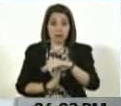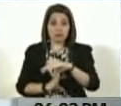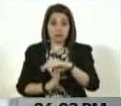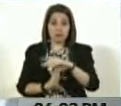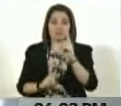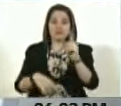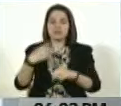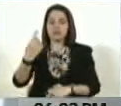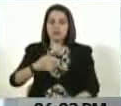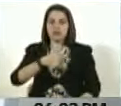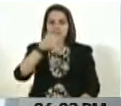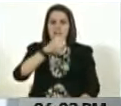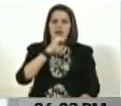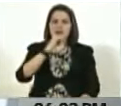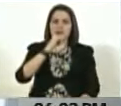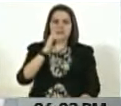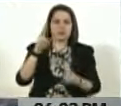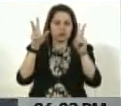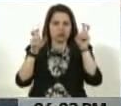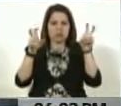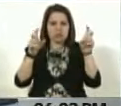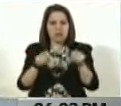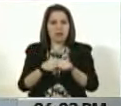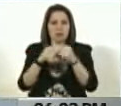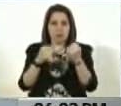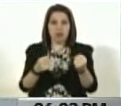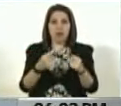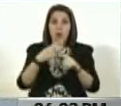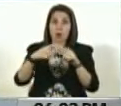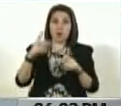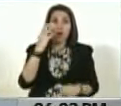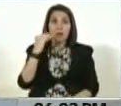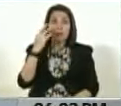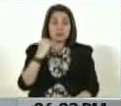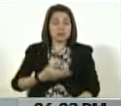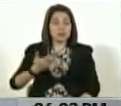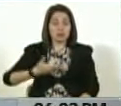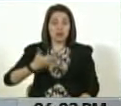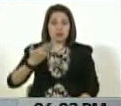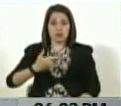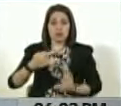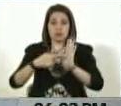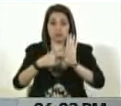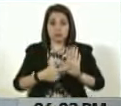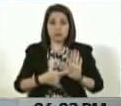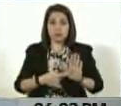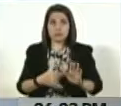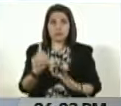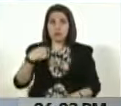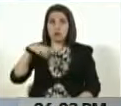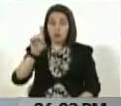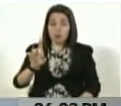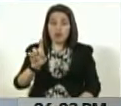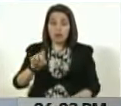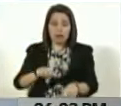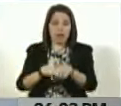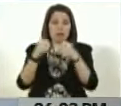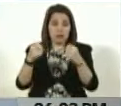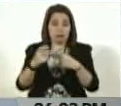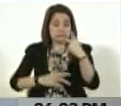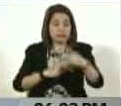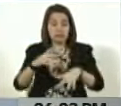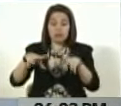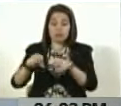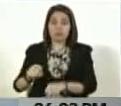vamos a seguir hablando de este tema del pan. También tenemos otras experiencias y eso es muy importante. No es la única panadería que está tratando de ser